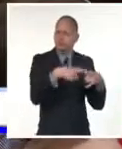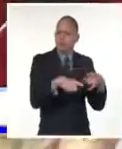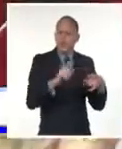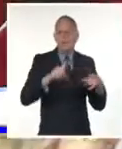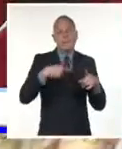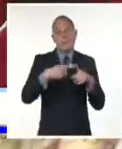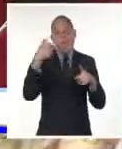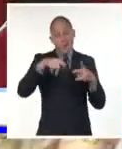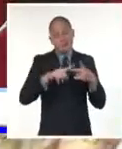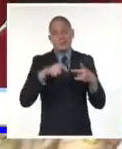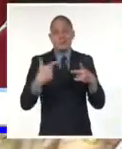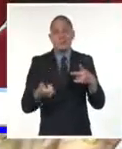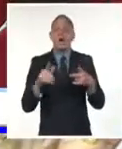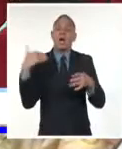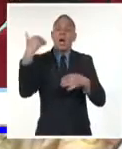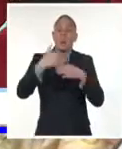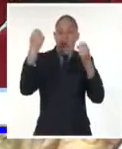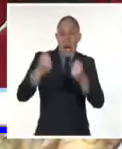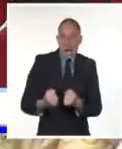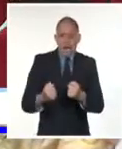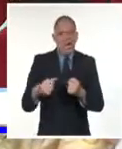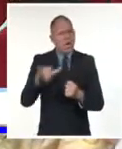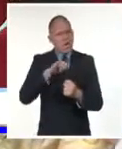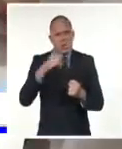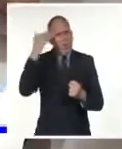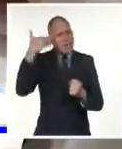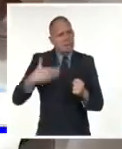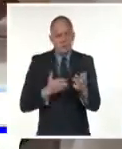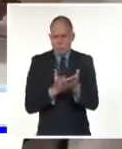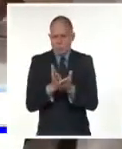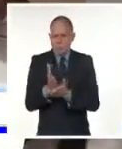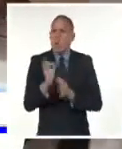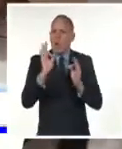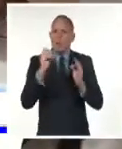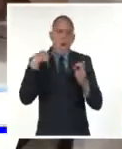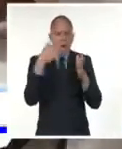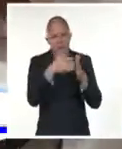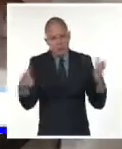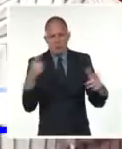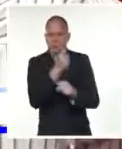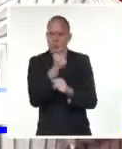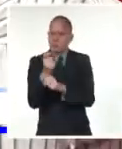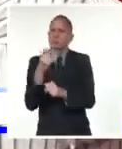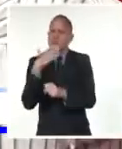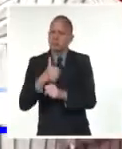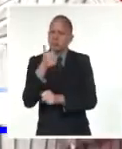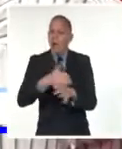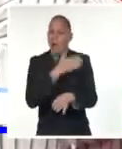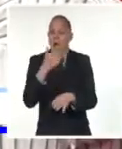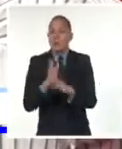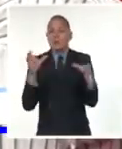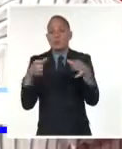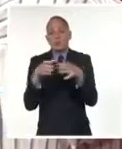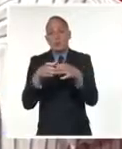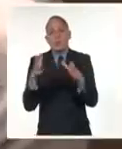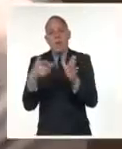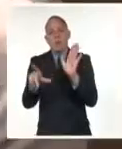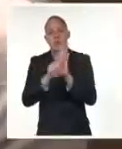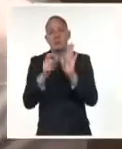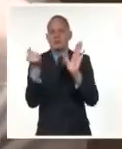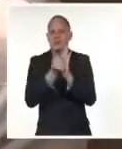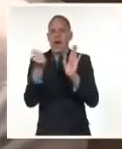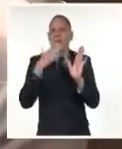bloqueo, que no impidieron la culminación de un curso exitoso en el que un ejército de graduados se incorporaron a las principales tareas